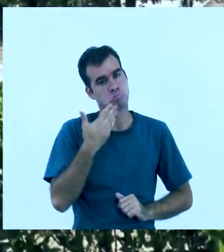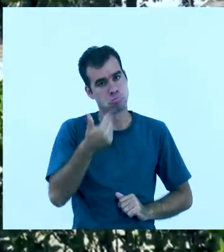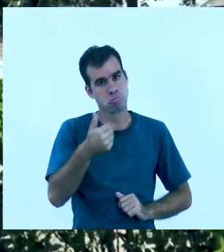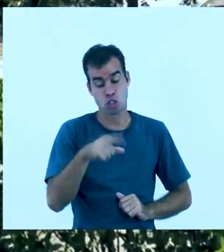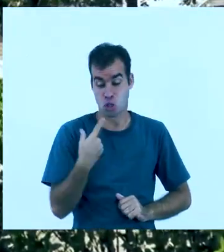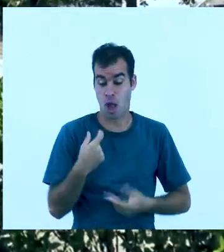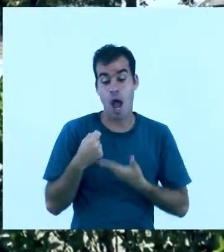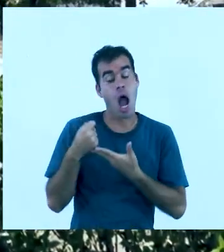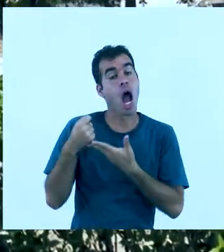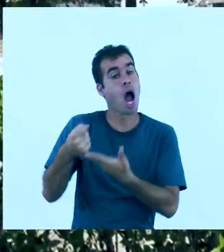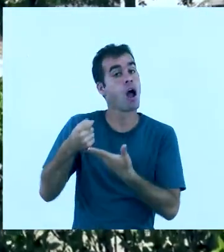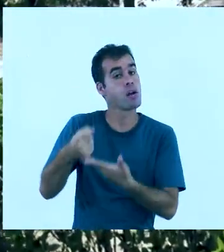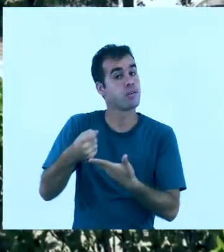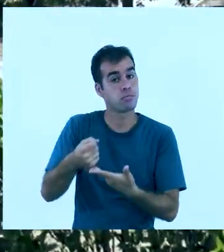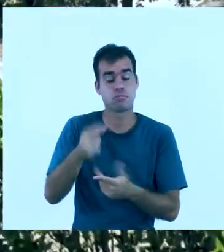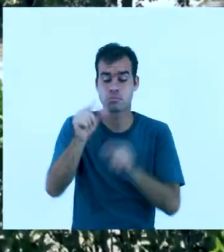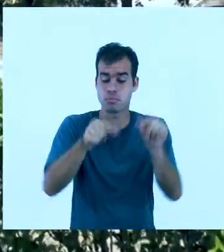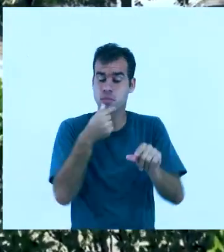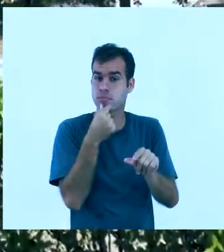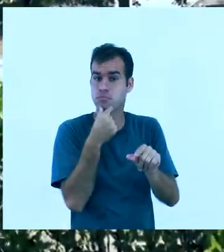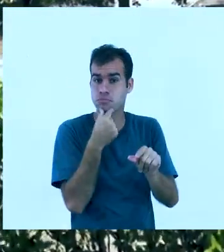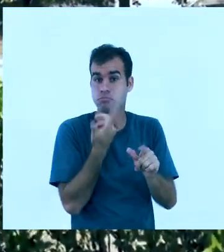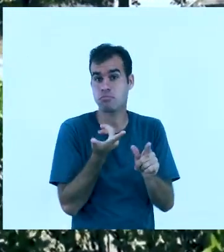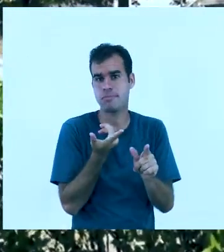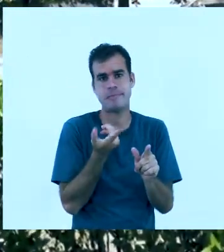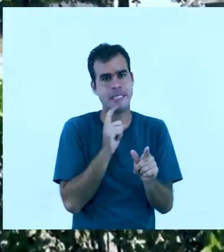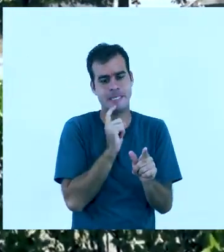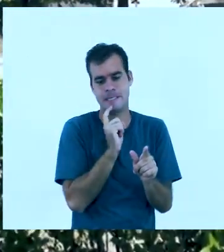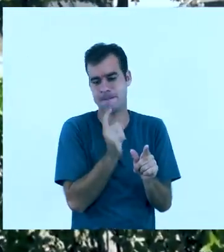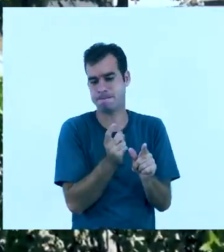muchos valores, ya que estoy ayudando a ancianos que no pueden...